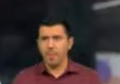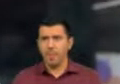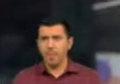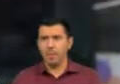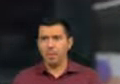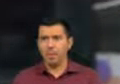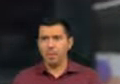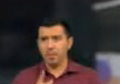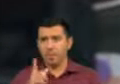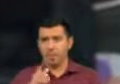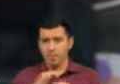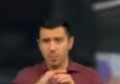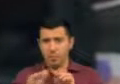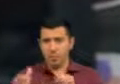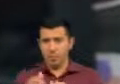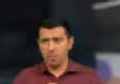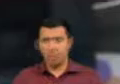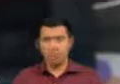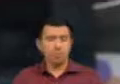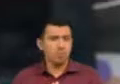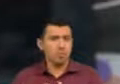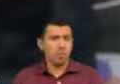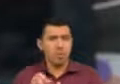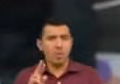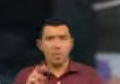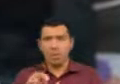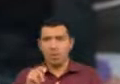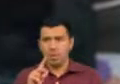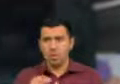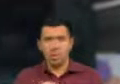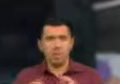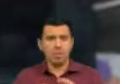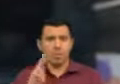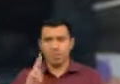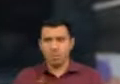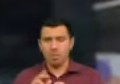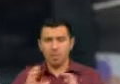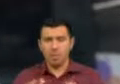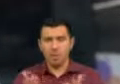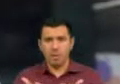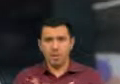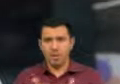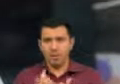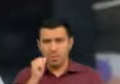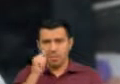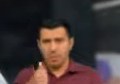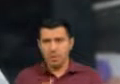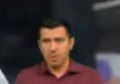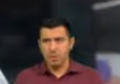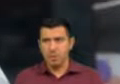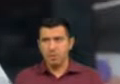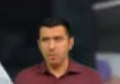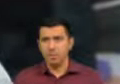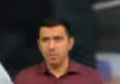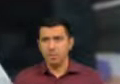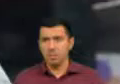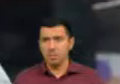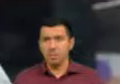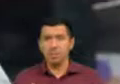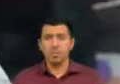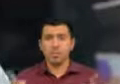es la invitación a que tengamos una jornada normal en las instituciones educativas y pues también